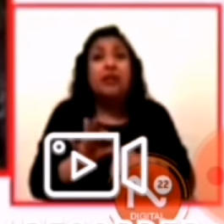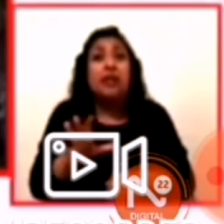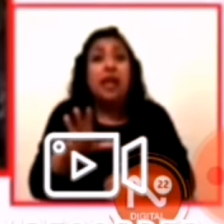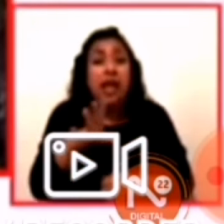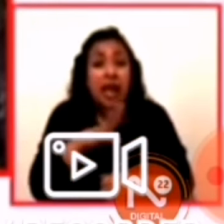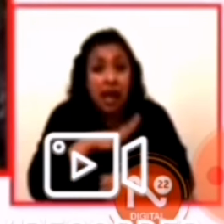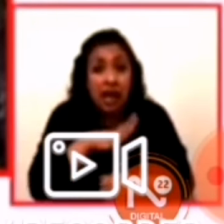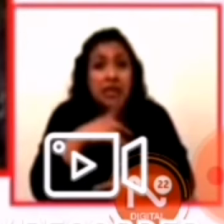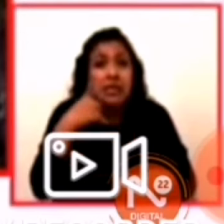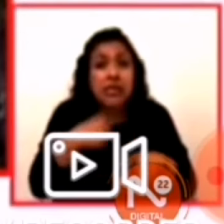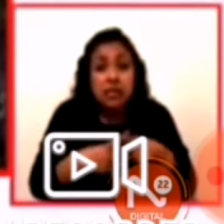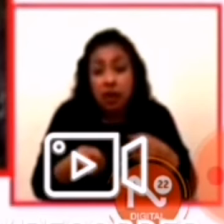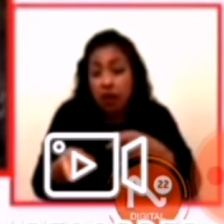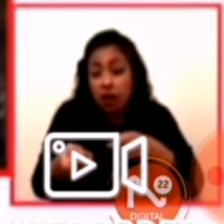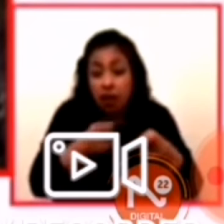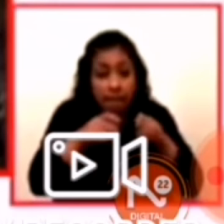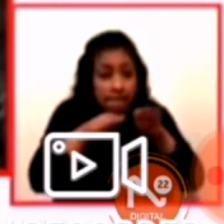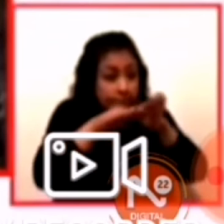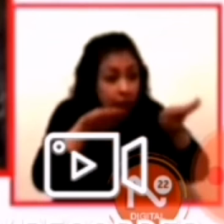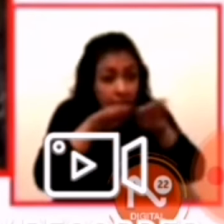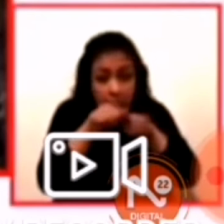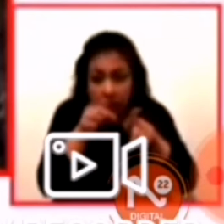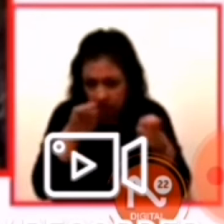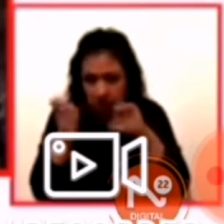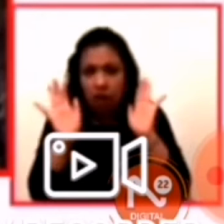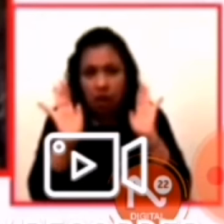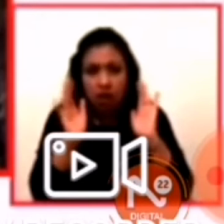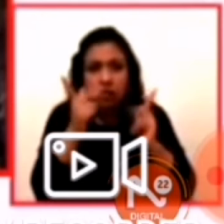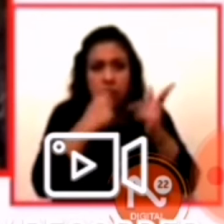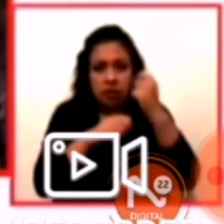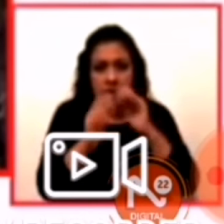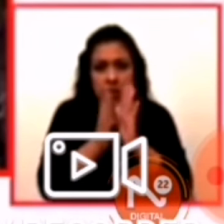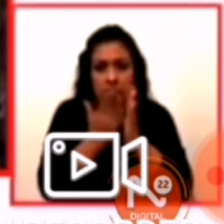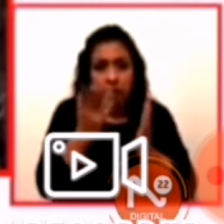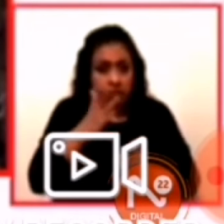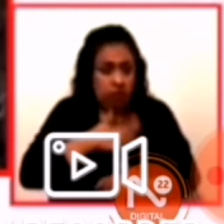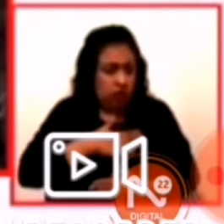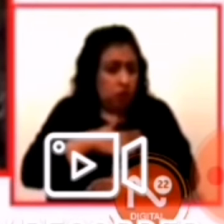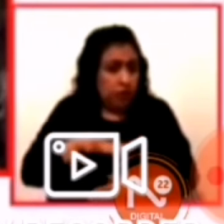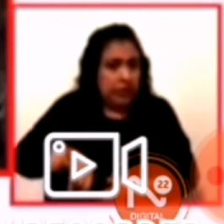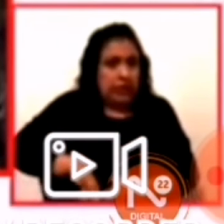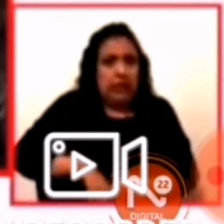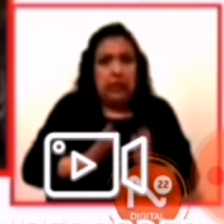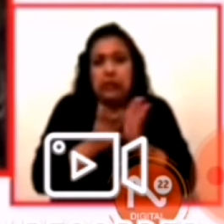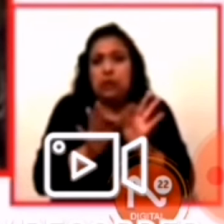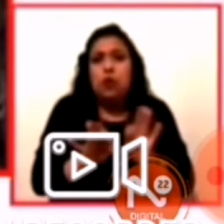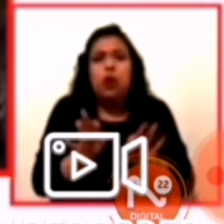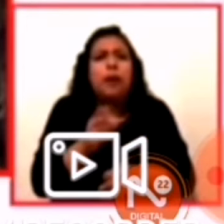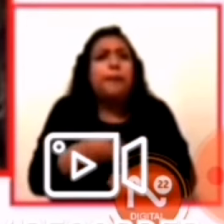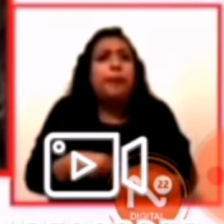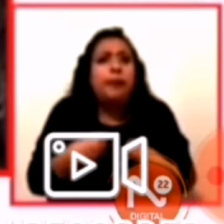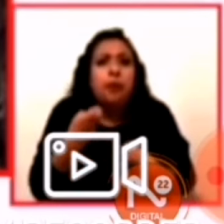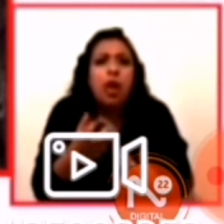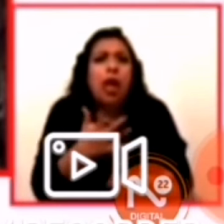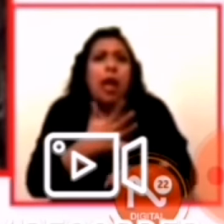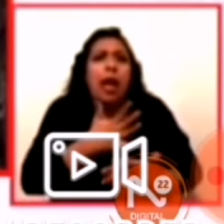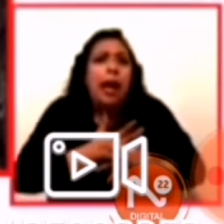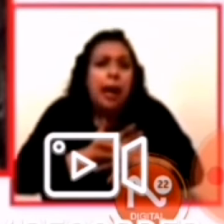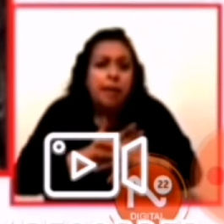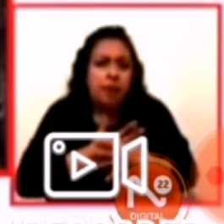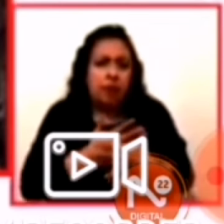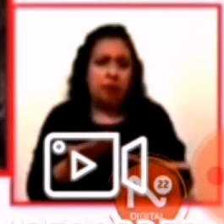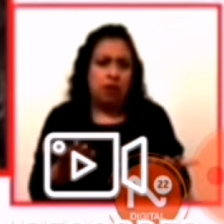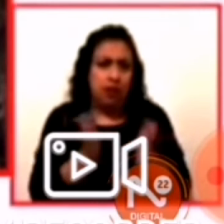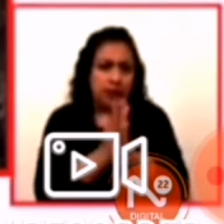quien regule la equidad, porque a las librerías nos interesa muchísimo el libro, de eso vivimos, lo amamos, vivimos apasionadas. Pero